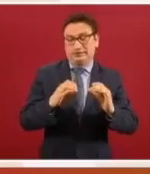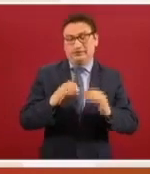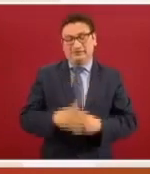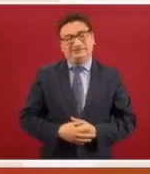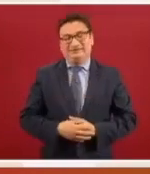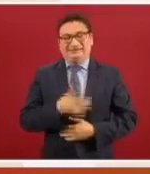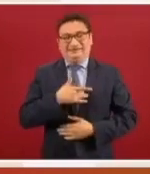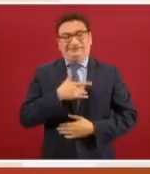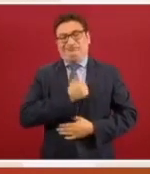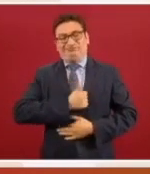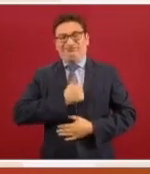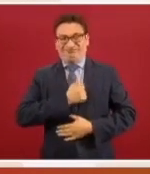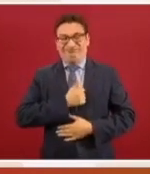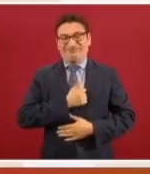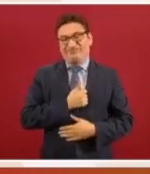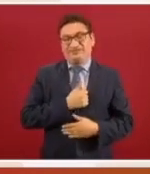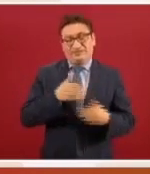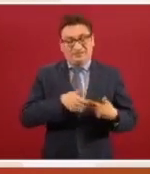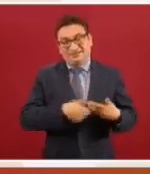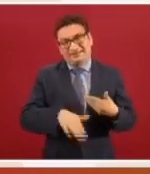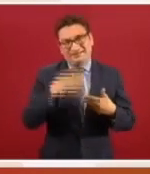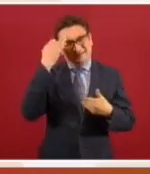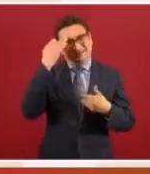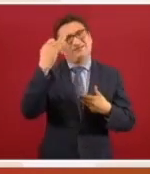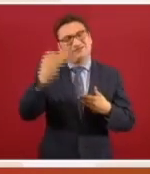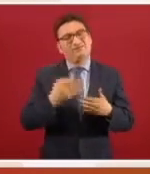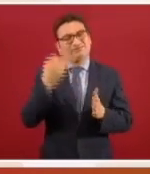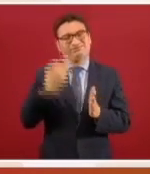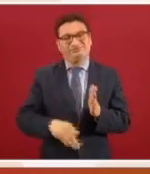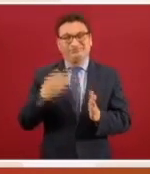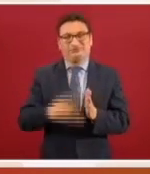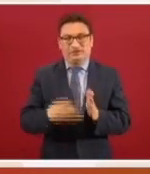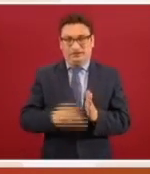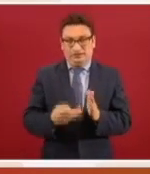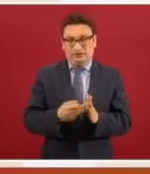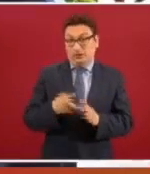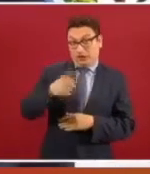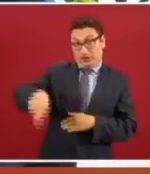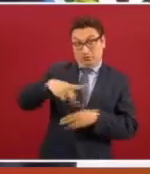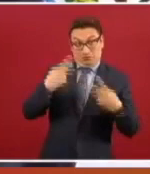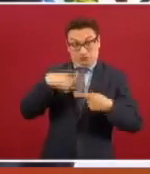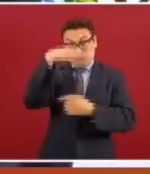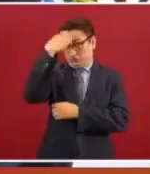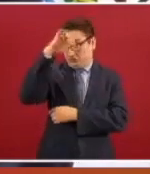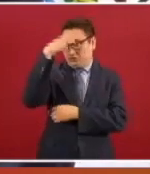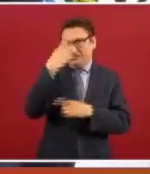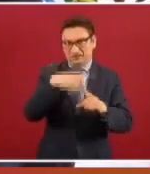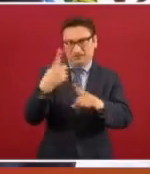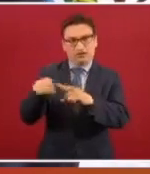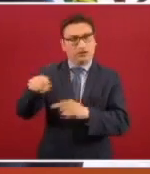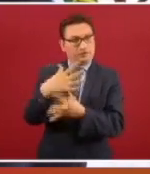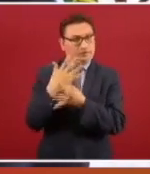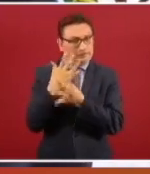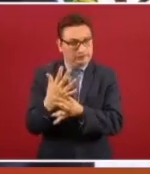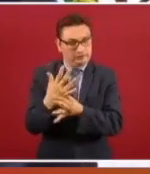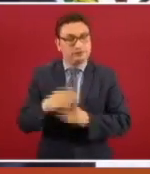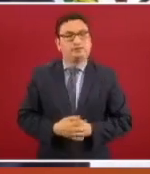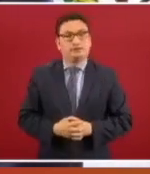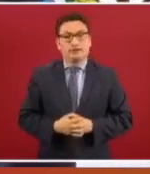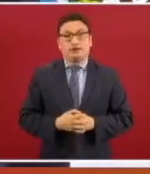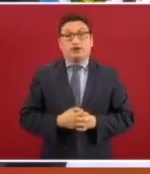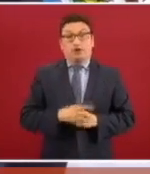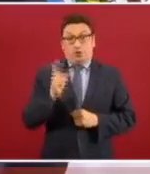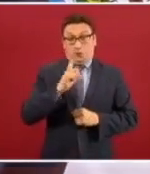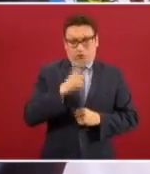Desgraciadamente, todavía falta tiempo y, según los especialistas, la parte más difícil de